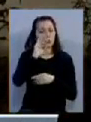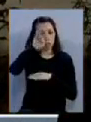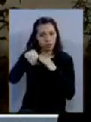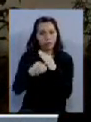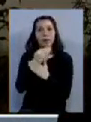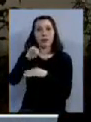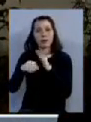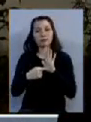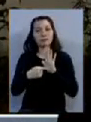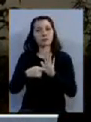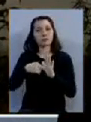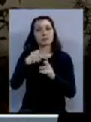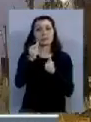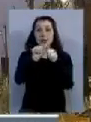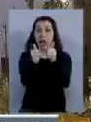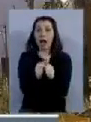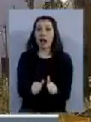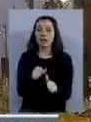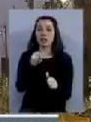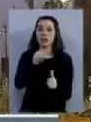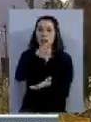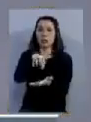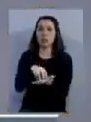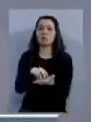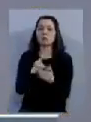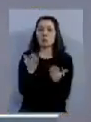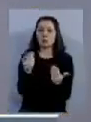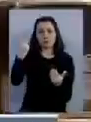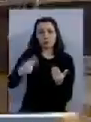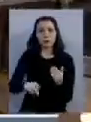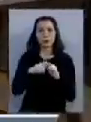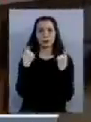noche. La artesanía en Chimbarongo es parte del entorno.